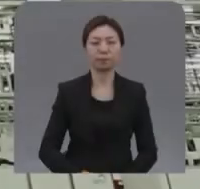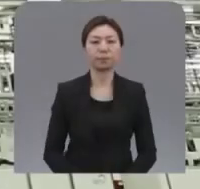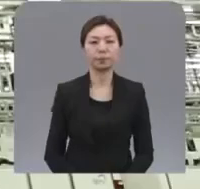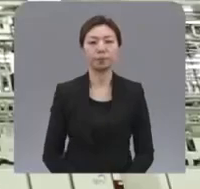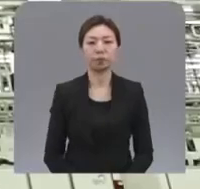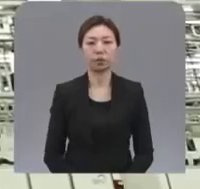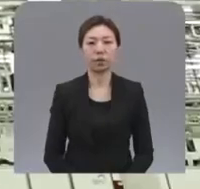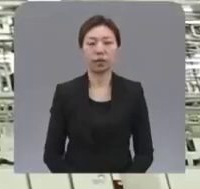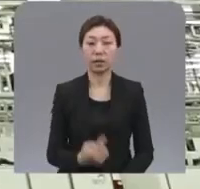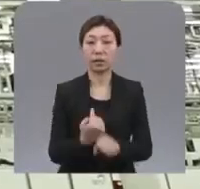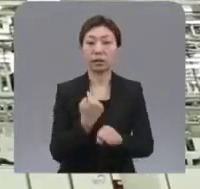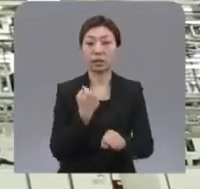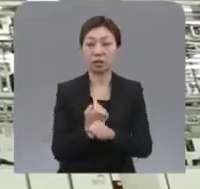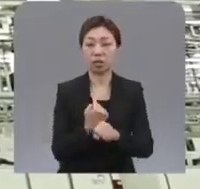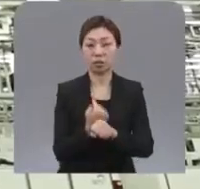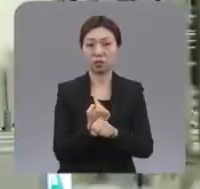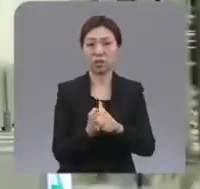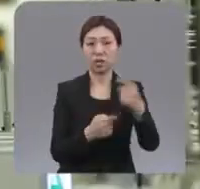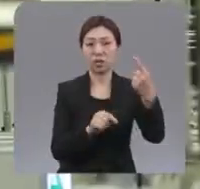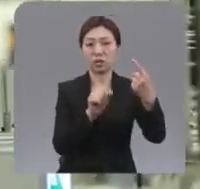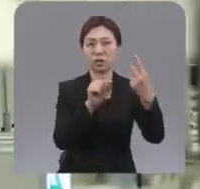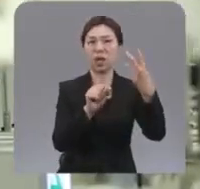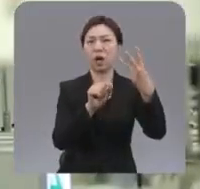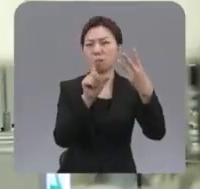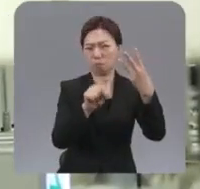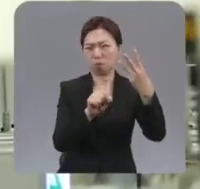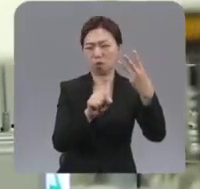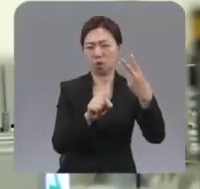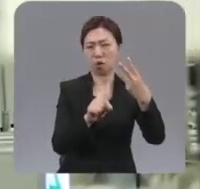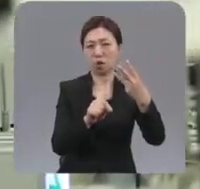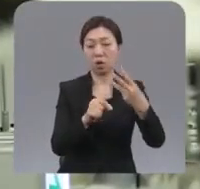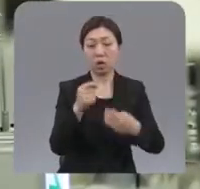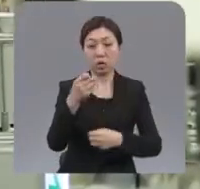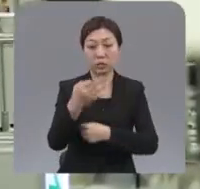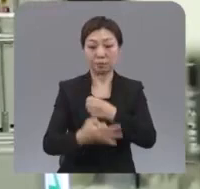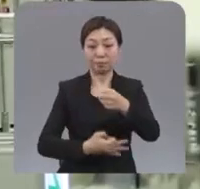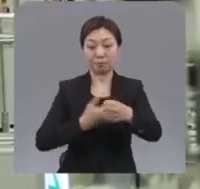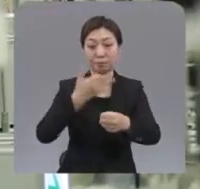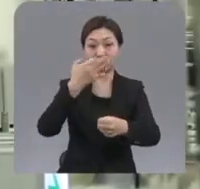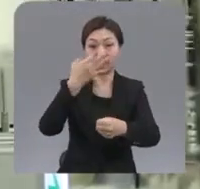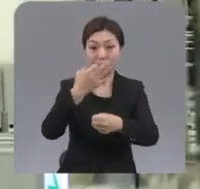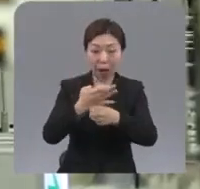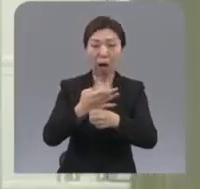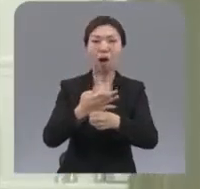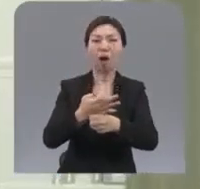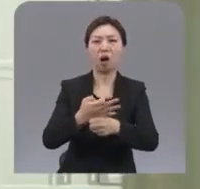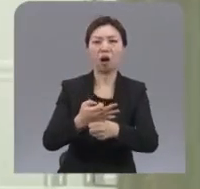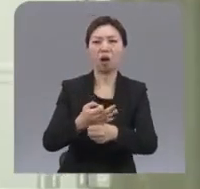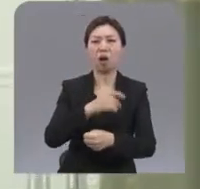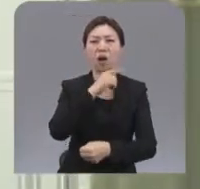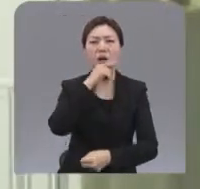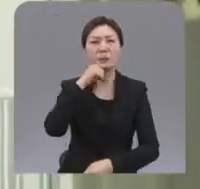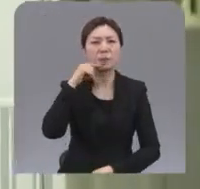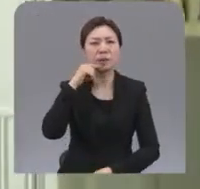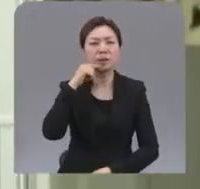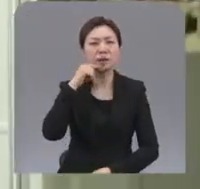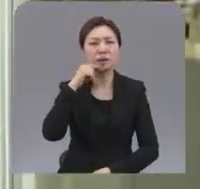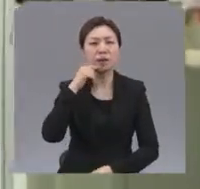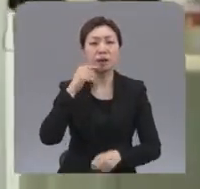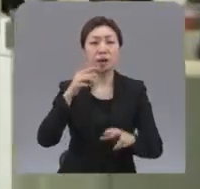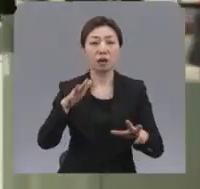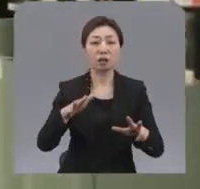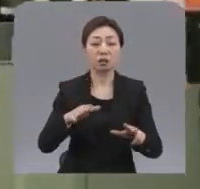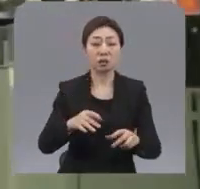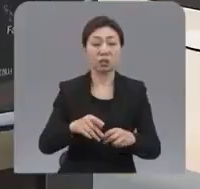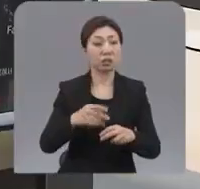ante los rápidos avances tecnológicos y la feroz competencia en el sector de chips una ley estratégica indica que al quedar rezagadas a las empresas